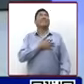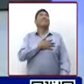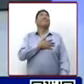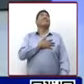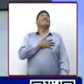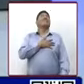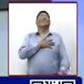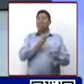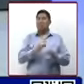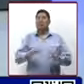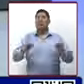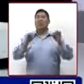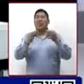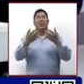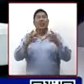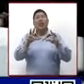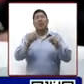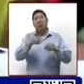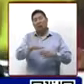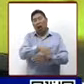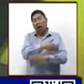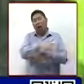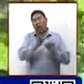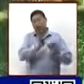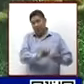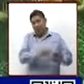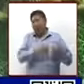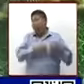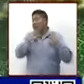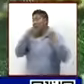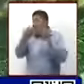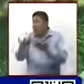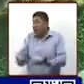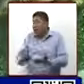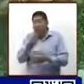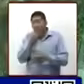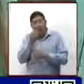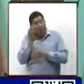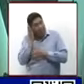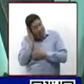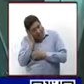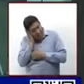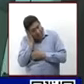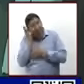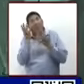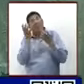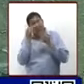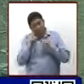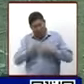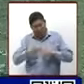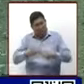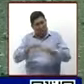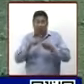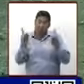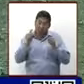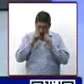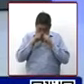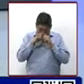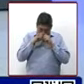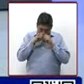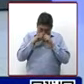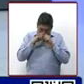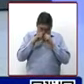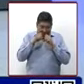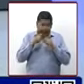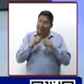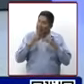Verdad, eso es importante, sacarlos de la calle, darles un hogar, ojalá fuera definitivo, ¿no es cierto? Pero hay